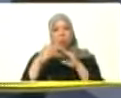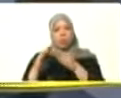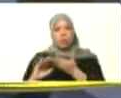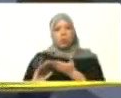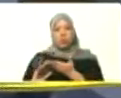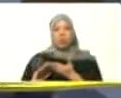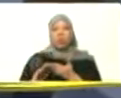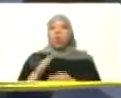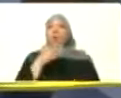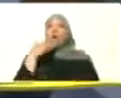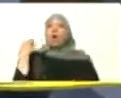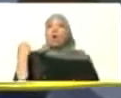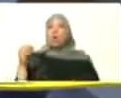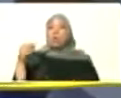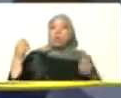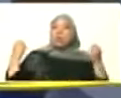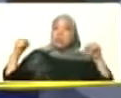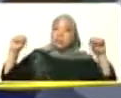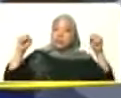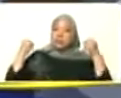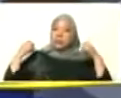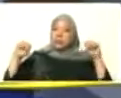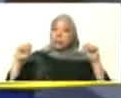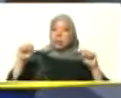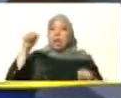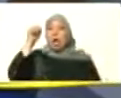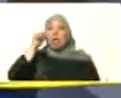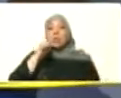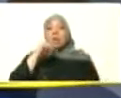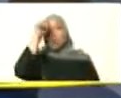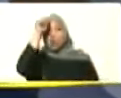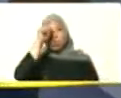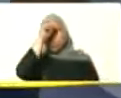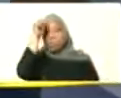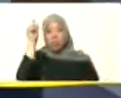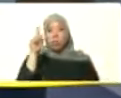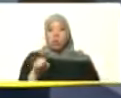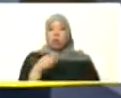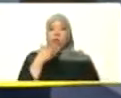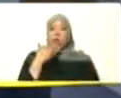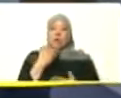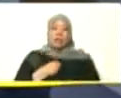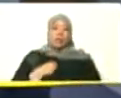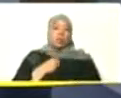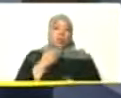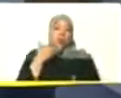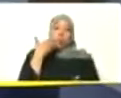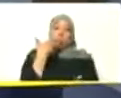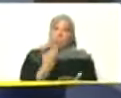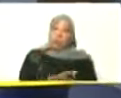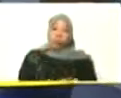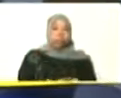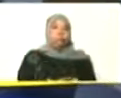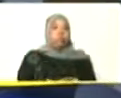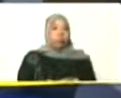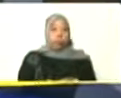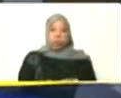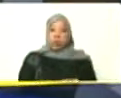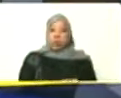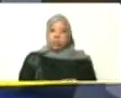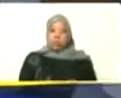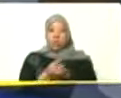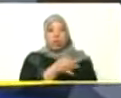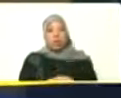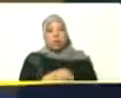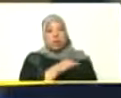que los muchachos se ejerciten los fines de semana. Estamos muy agradecidas por esta ayuda. Agradezco al